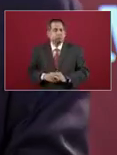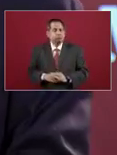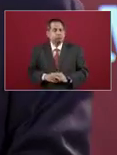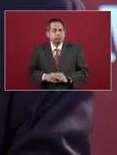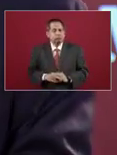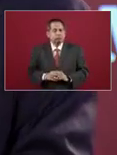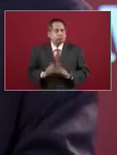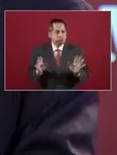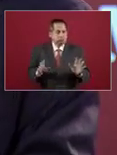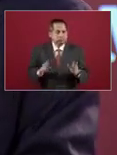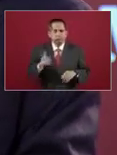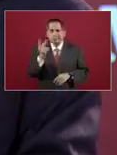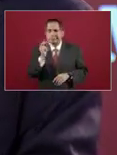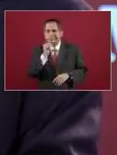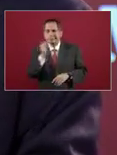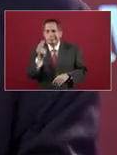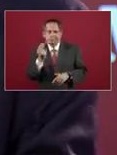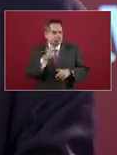no va a ser